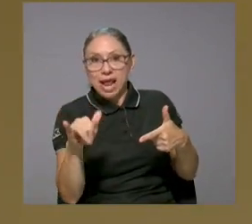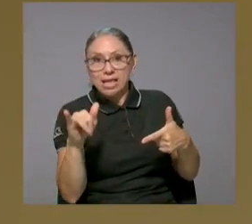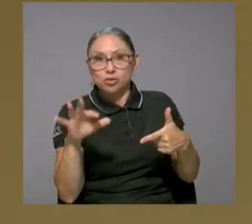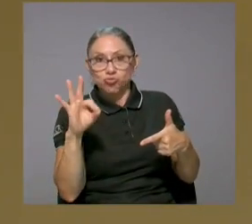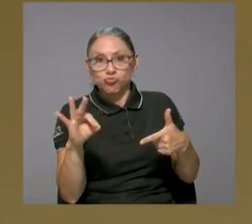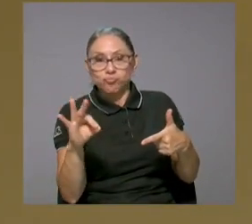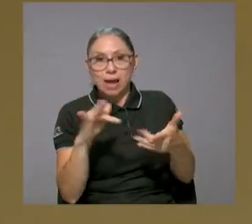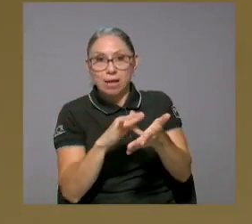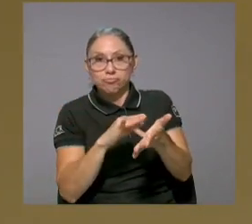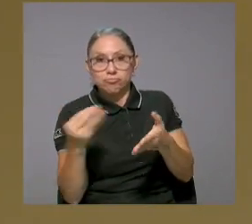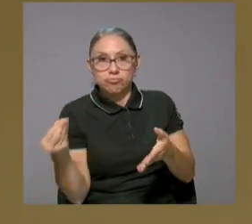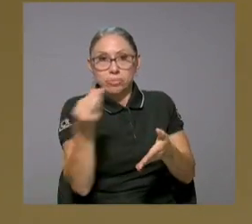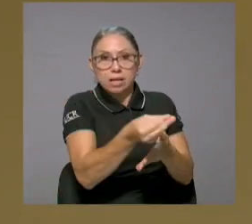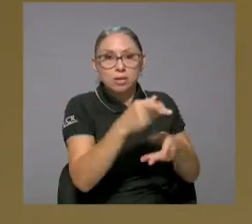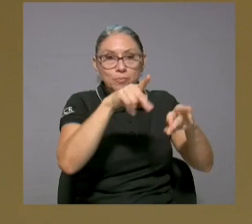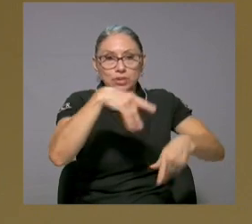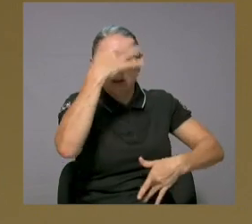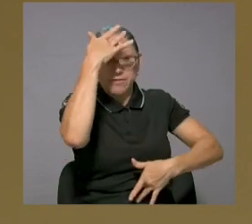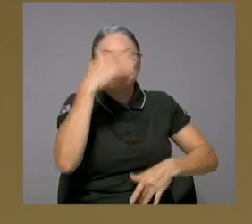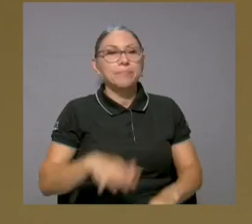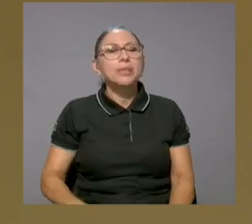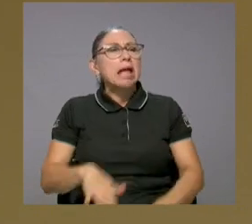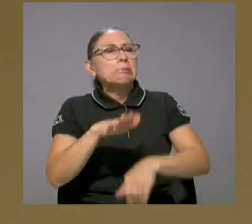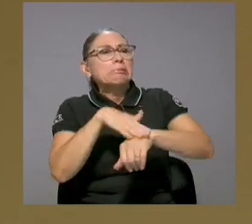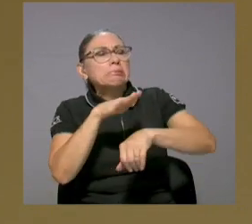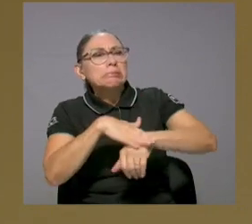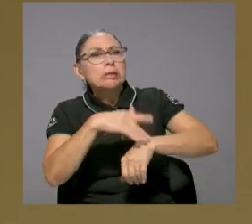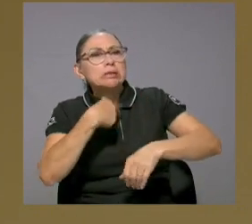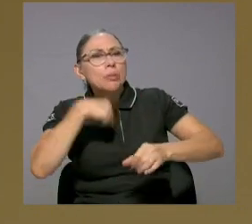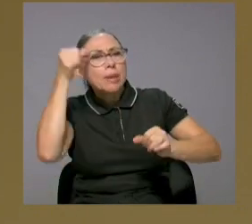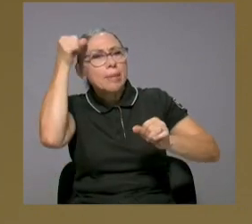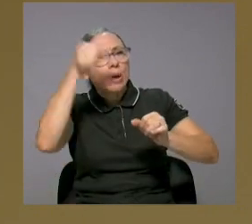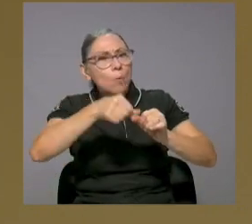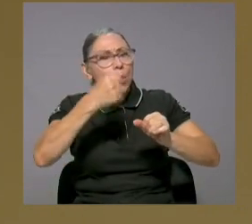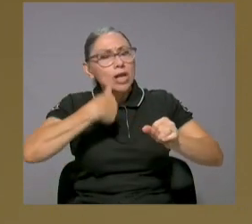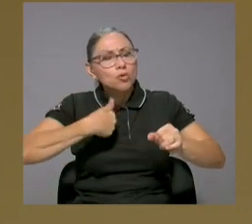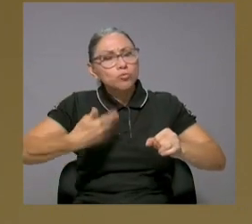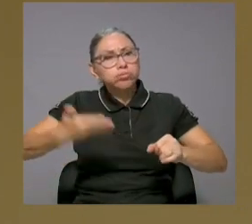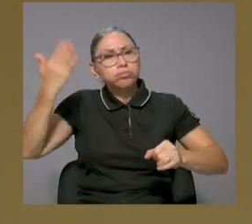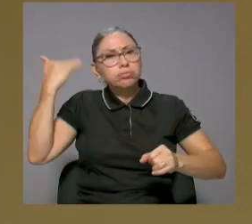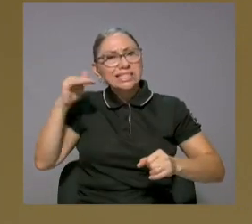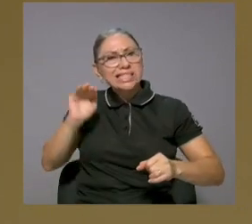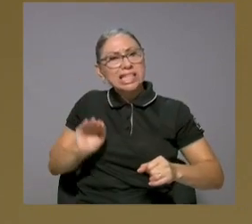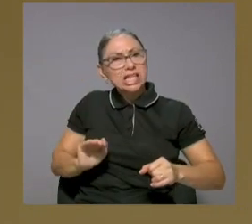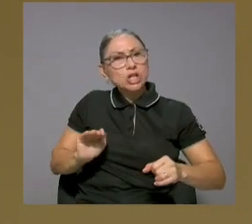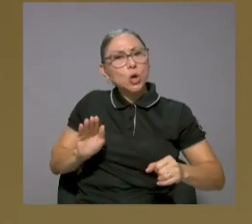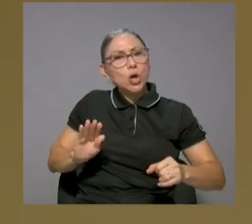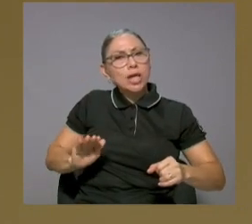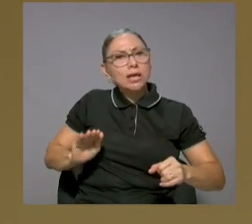Déjeme ver si mi memoria de cuando fui niño y adolescente